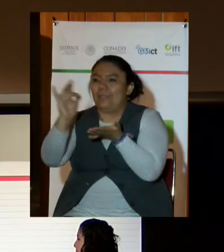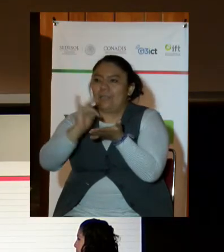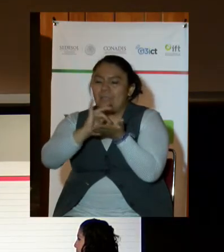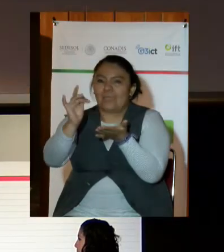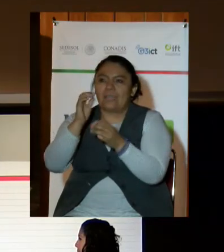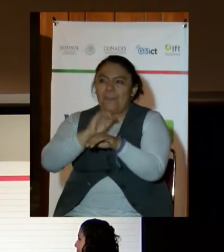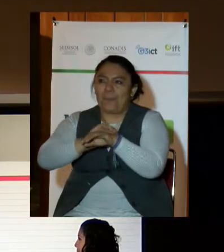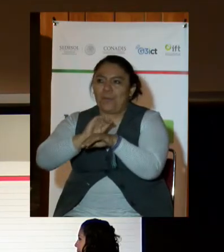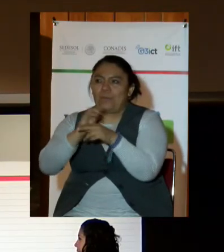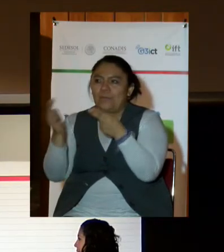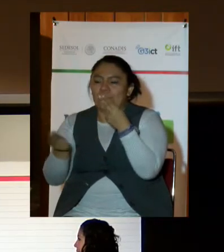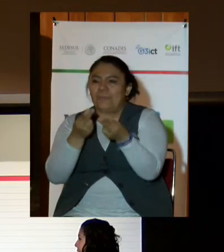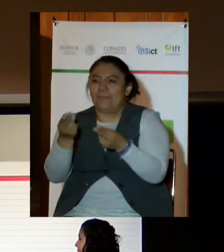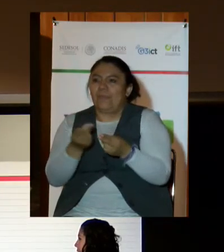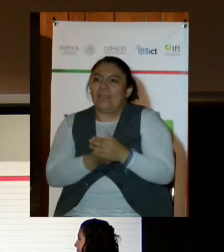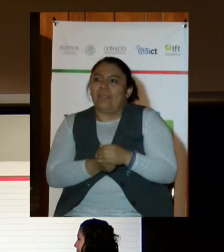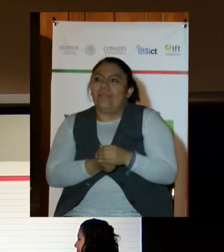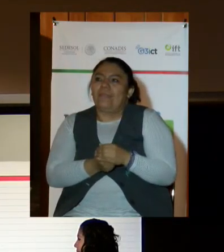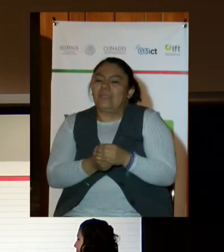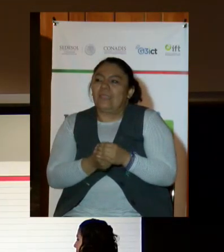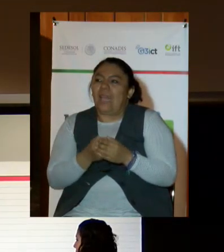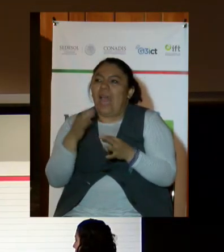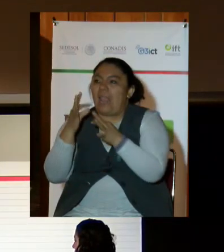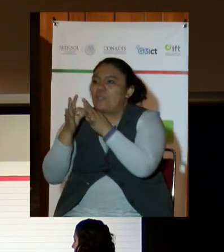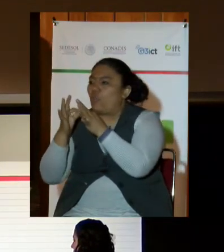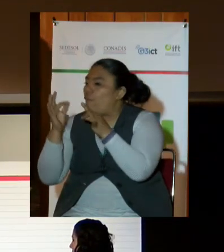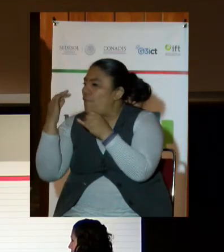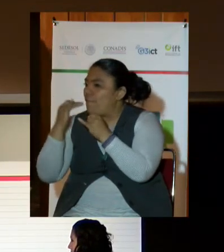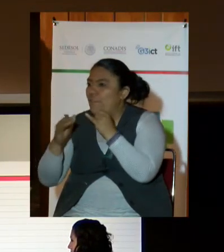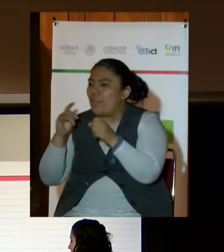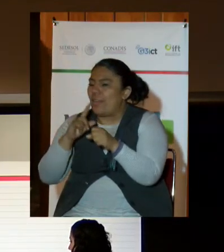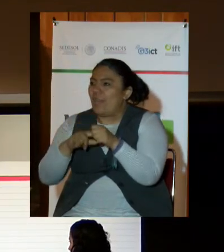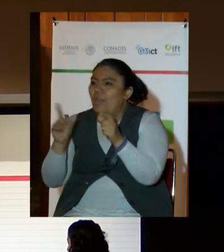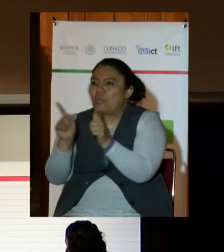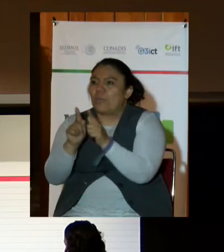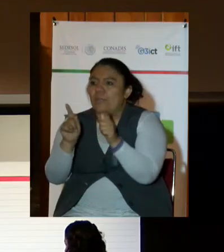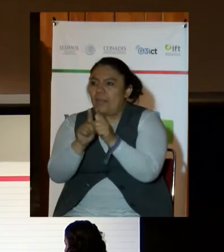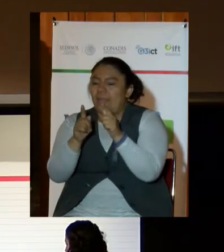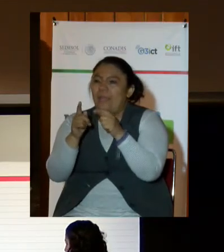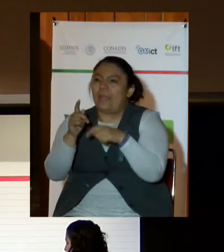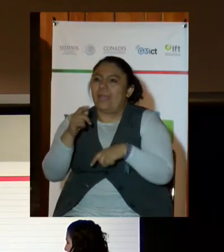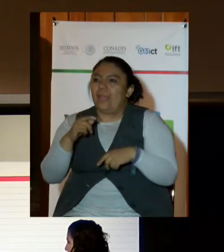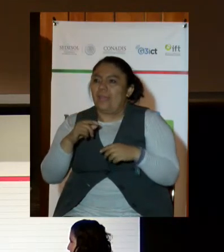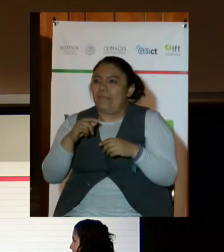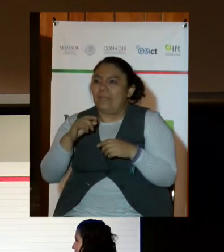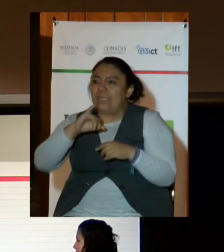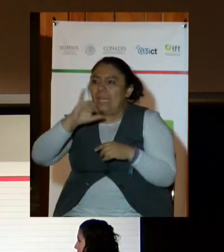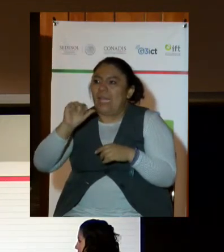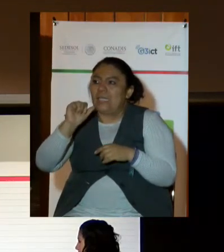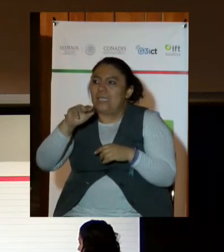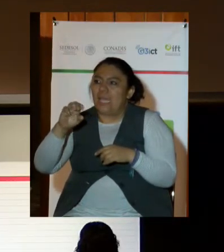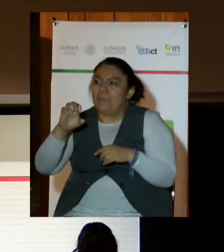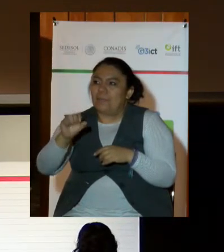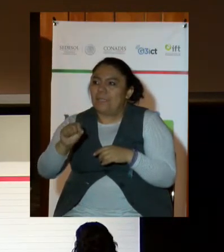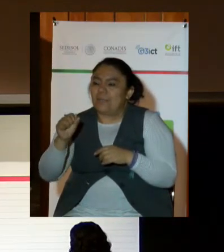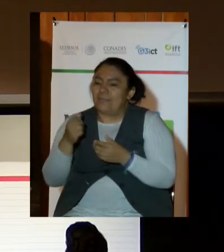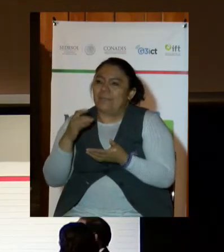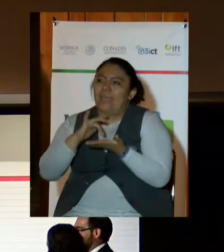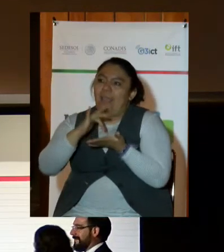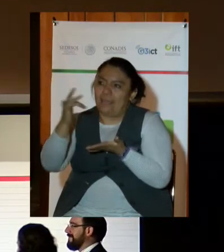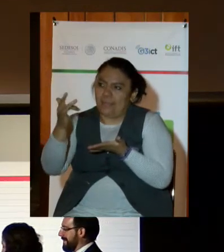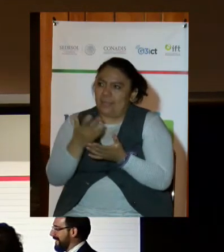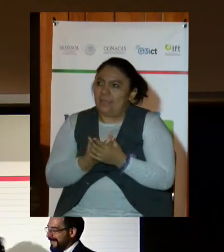Y a Estela Medina, también ya le habíamos dado su reconocimiento en el panel pasado, pero también le damos un fuerte